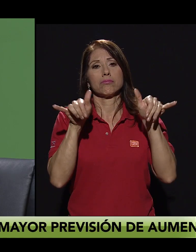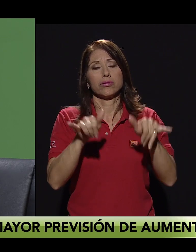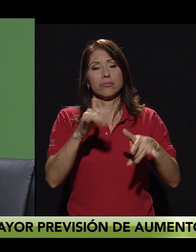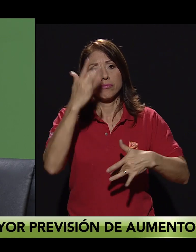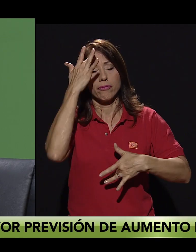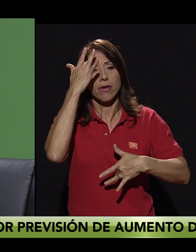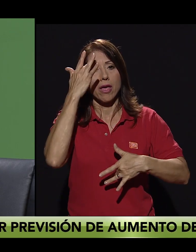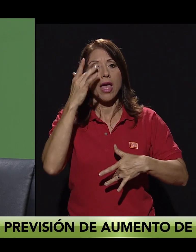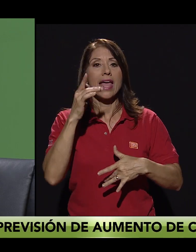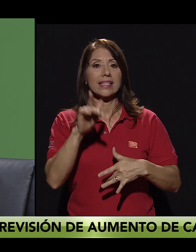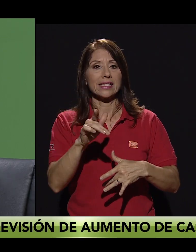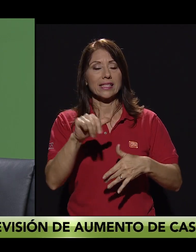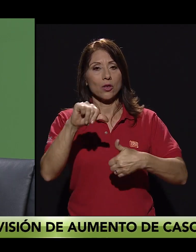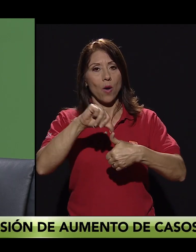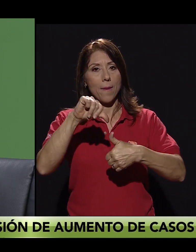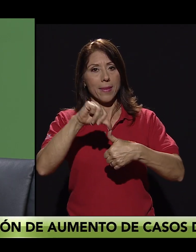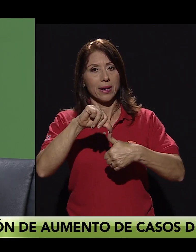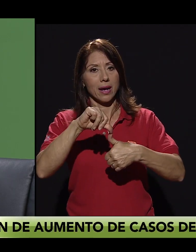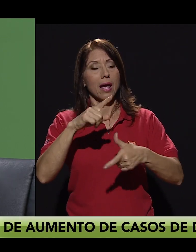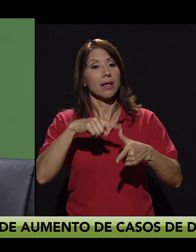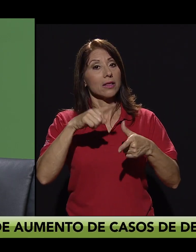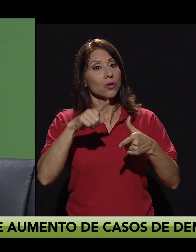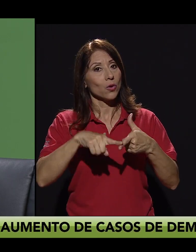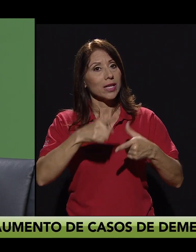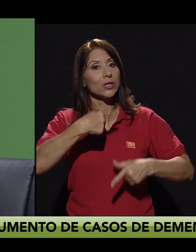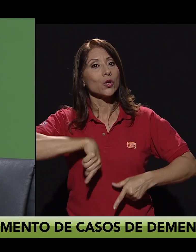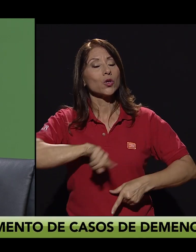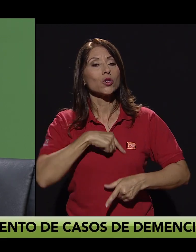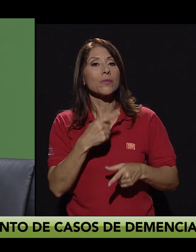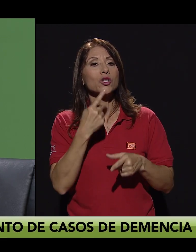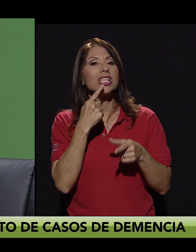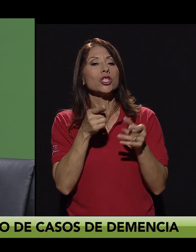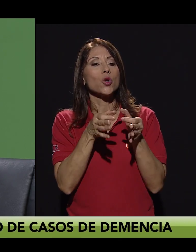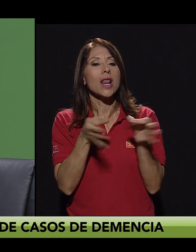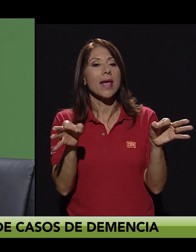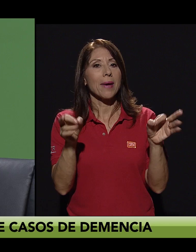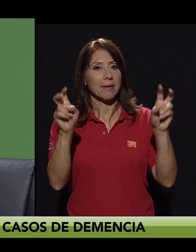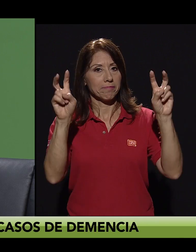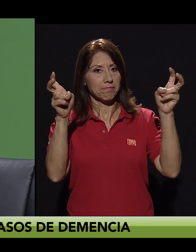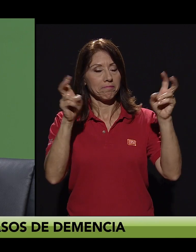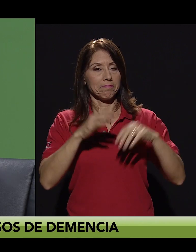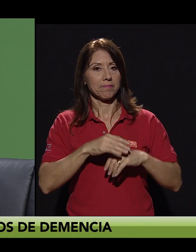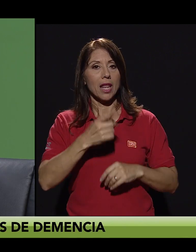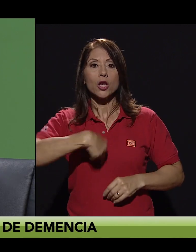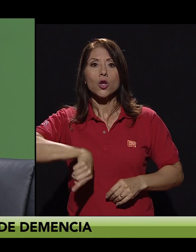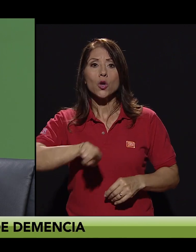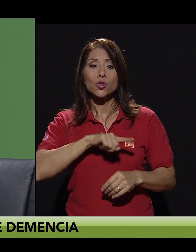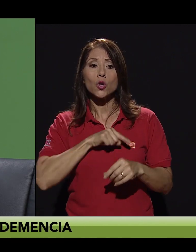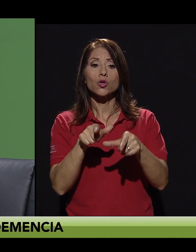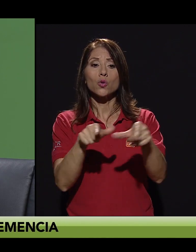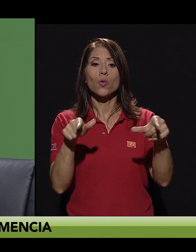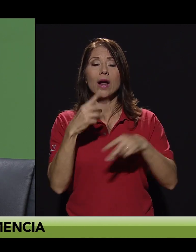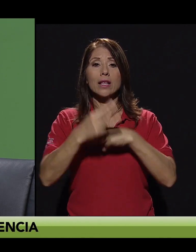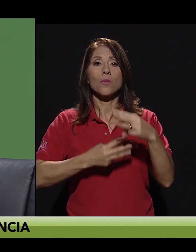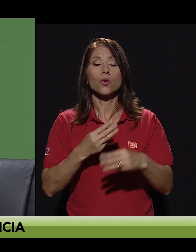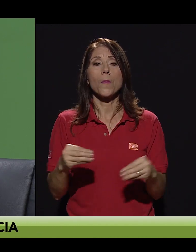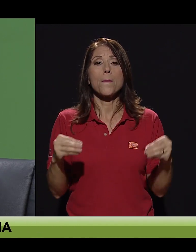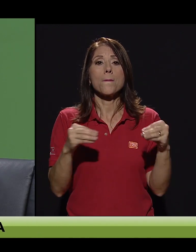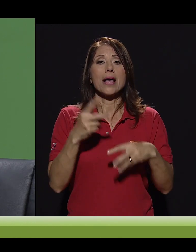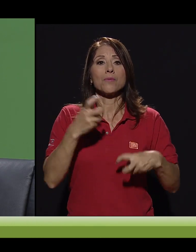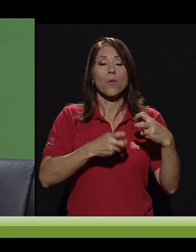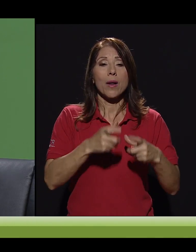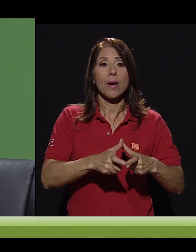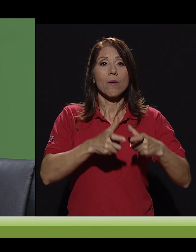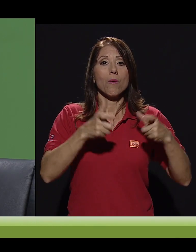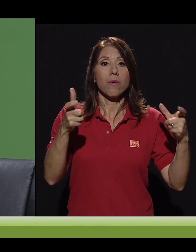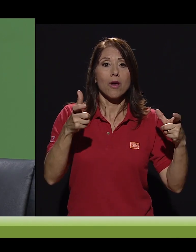Es Centroamérica Entonces Hemos dicho El siguiente lema Siendo la región Del mundo Con el mayor problema Queremos